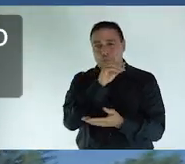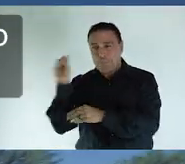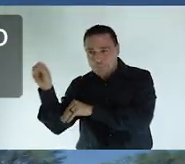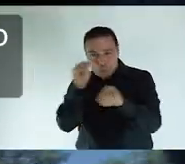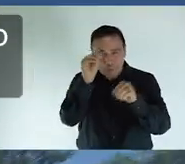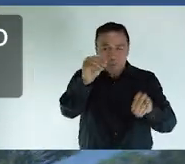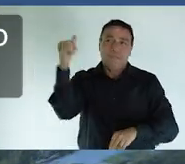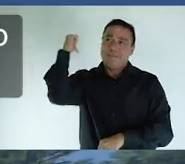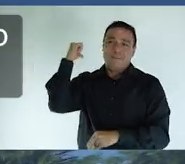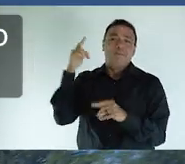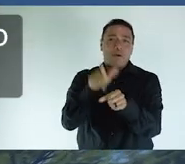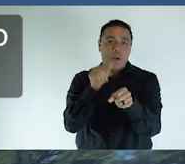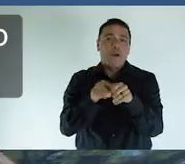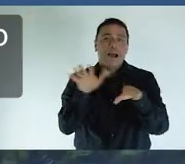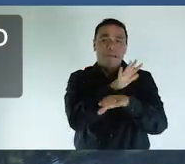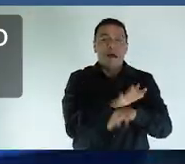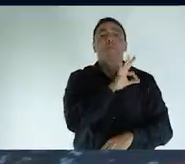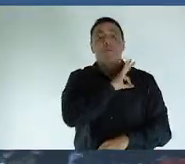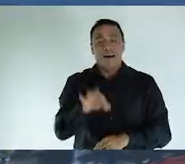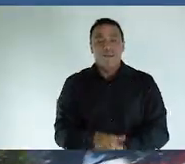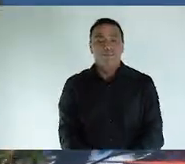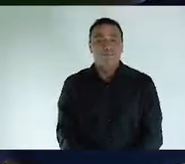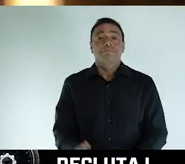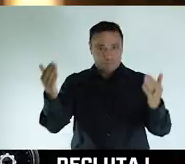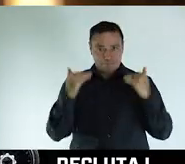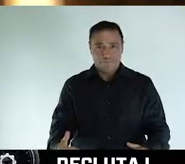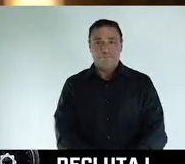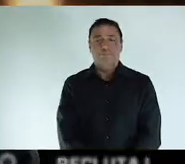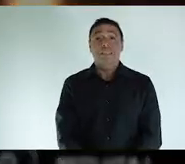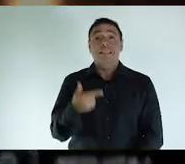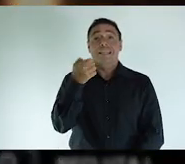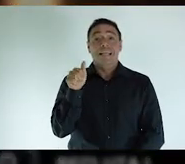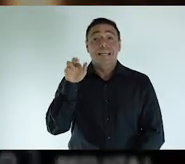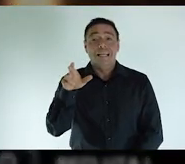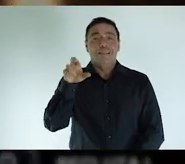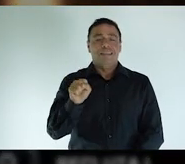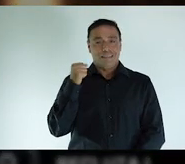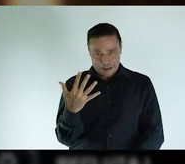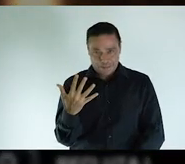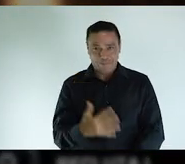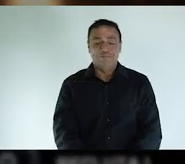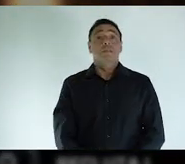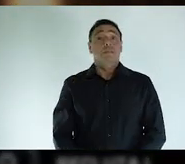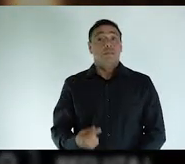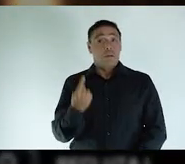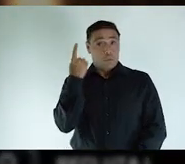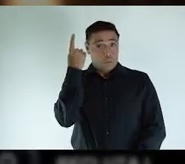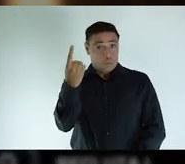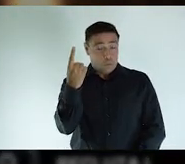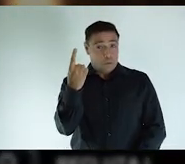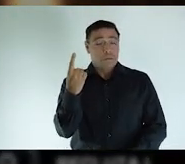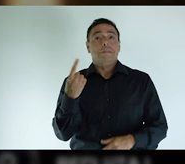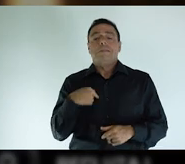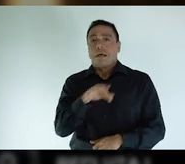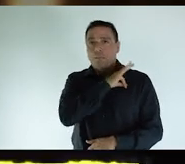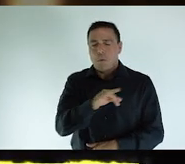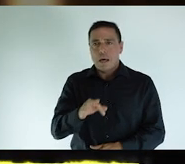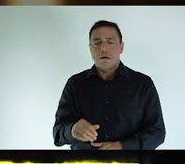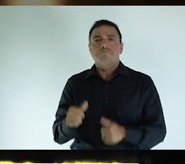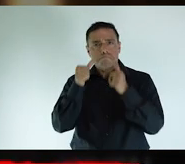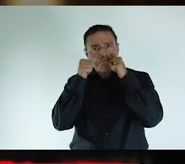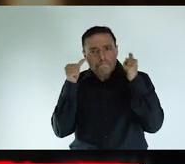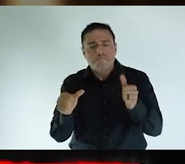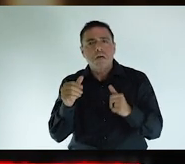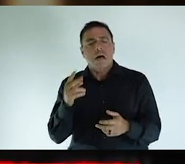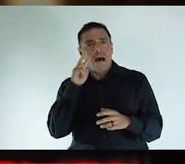color de fondo y la posición del video. Gear 5 Una de las opciones de accesibilidad más importantes son